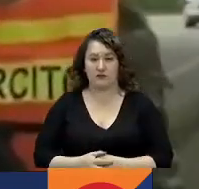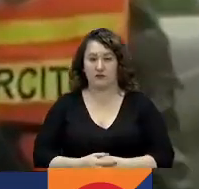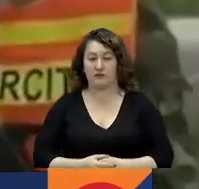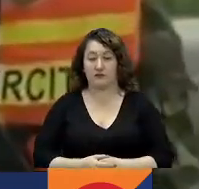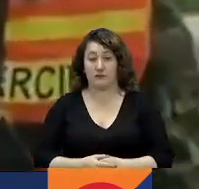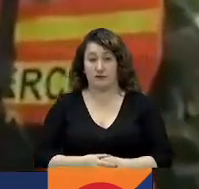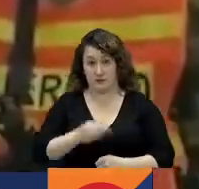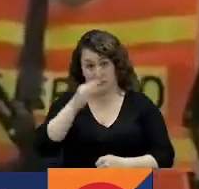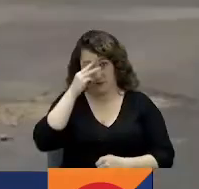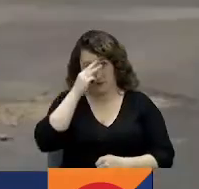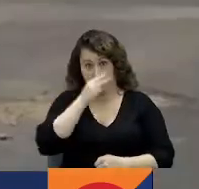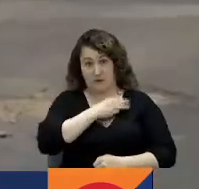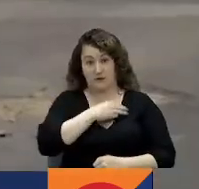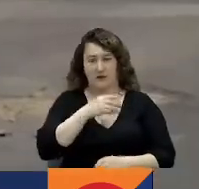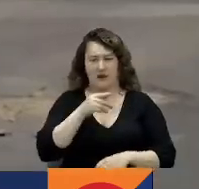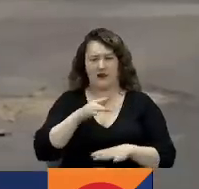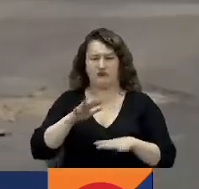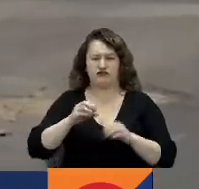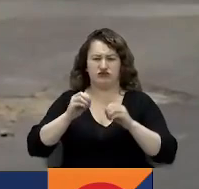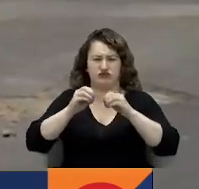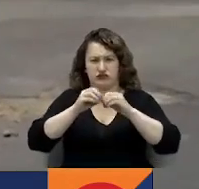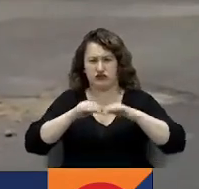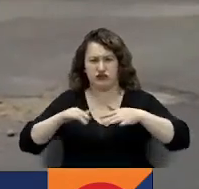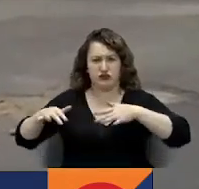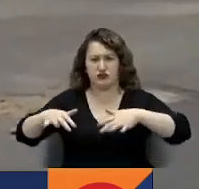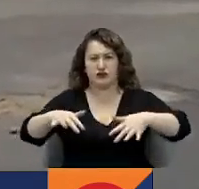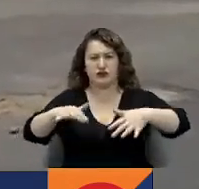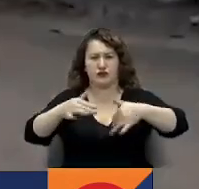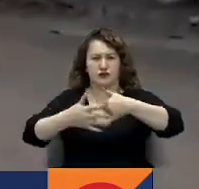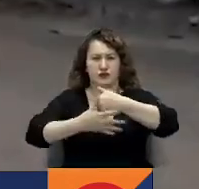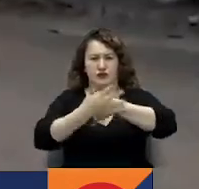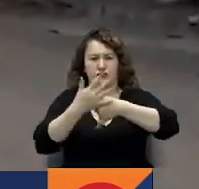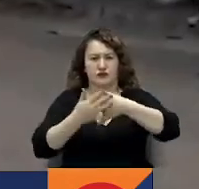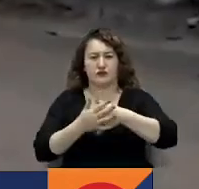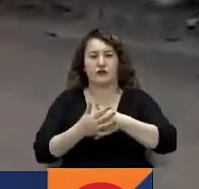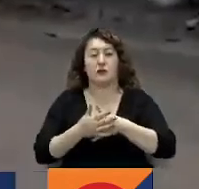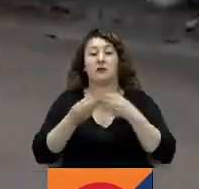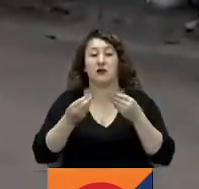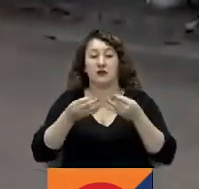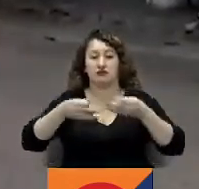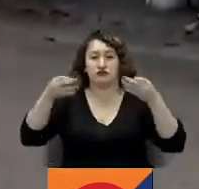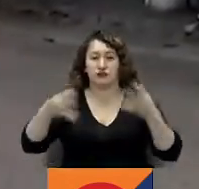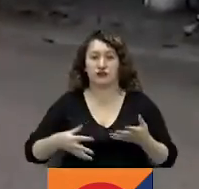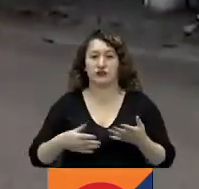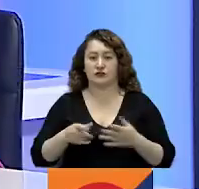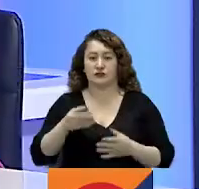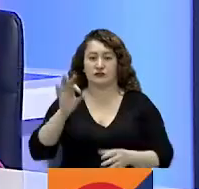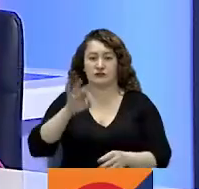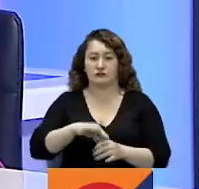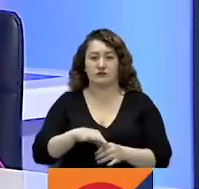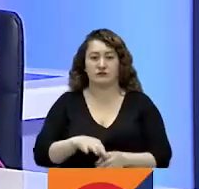fuerzas militares desplegarán en todo el país un operativo con el fin de garantizar el ejercicio electoral.